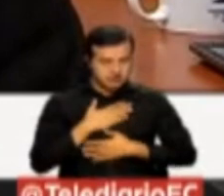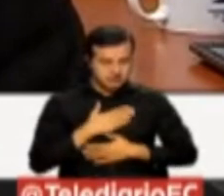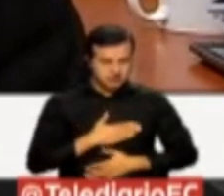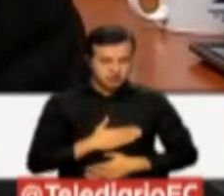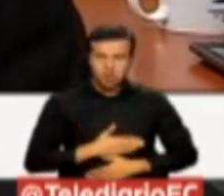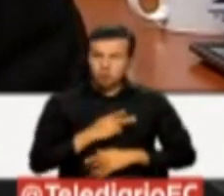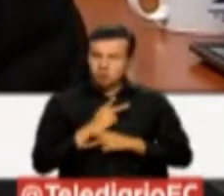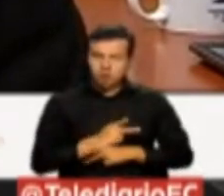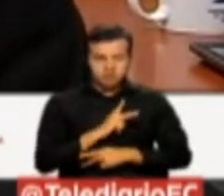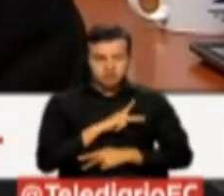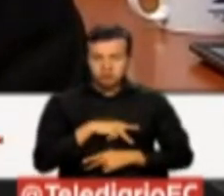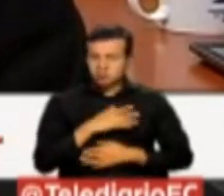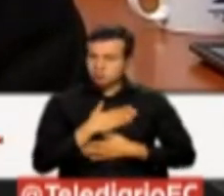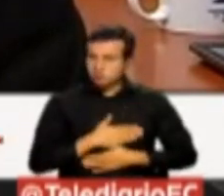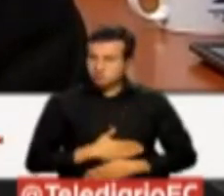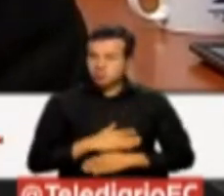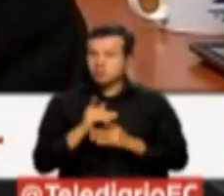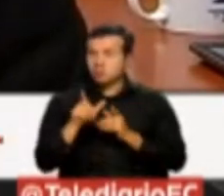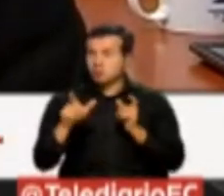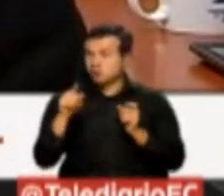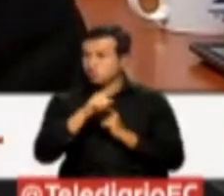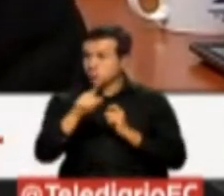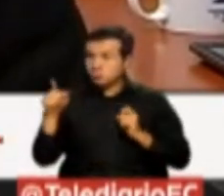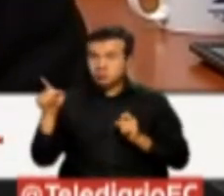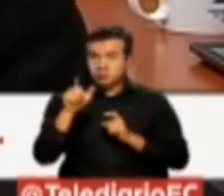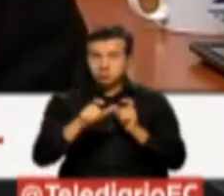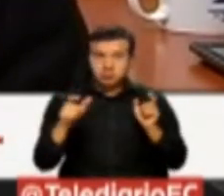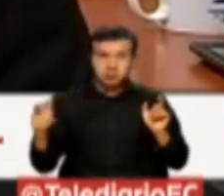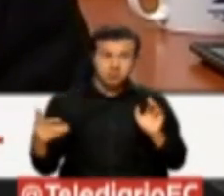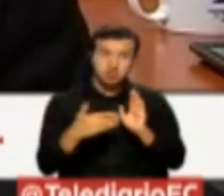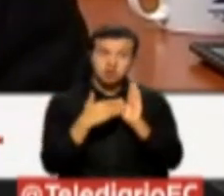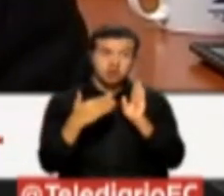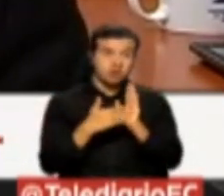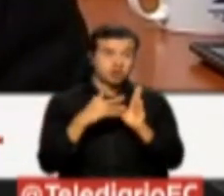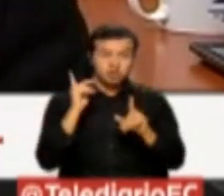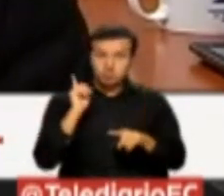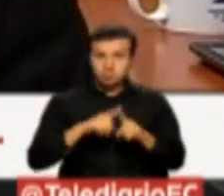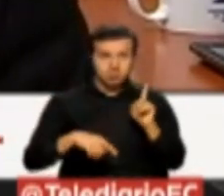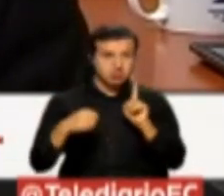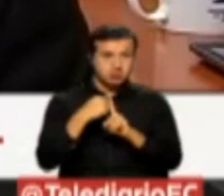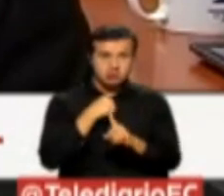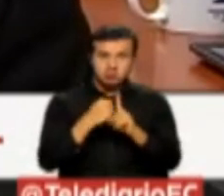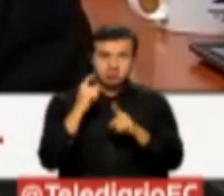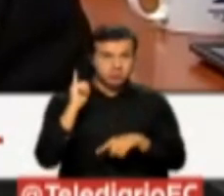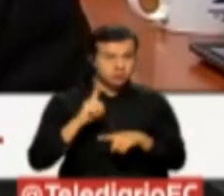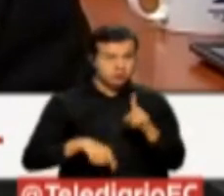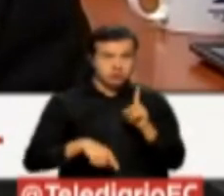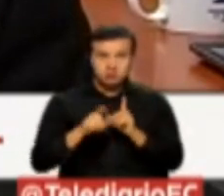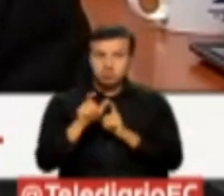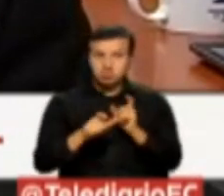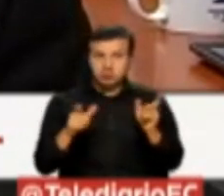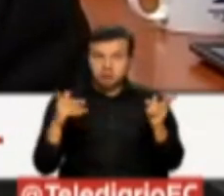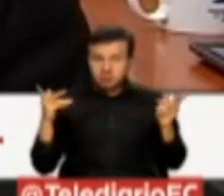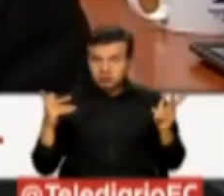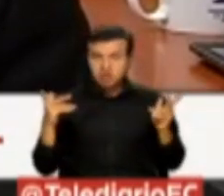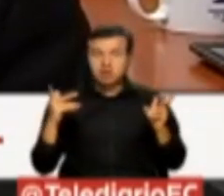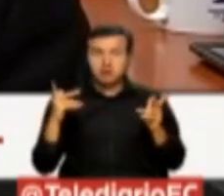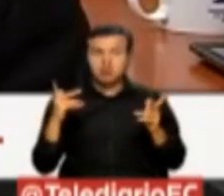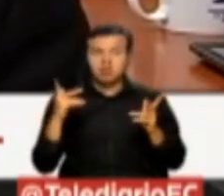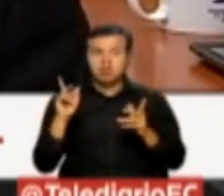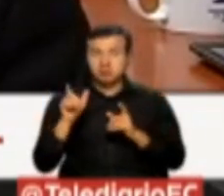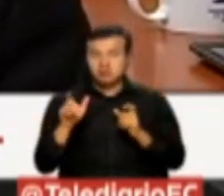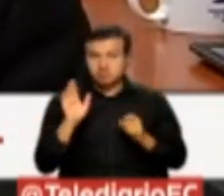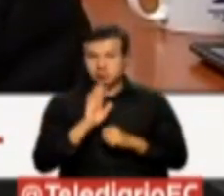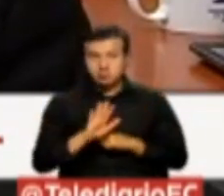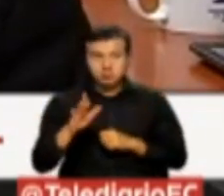decir, que ninguna persona puede ser atacada en su cuerpo, físicamente,